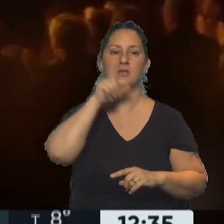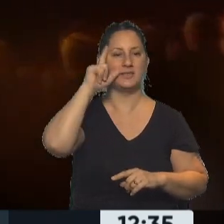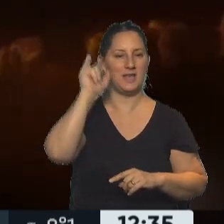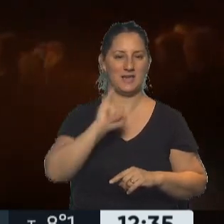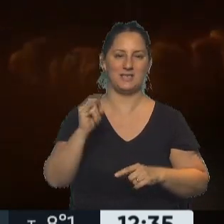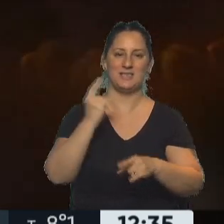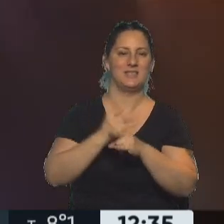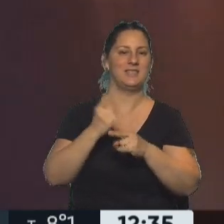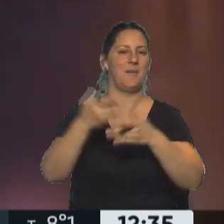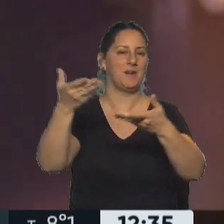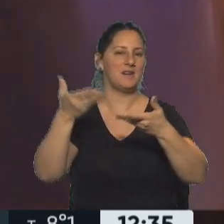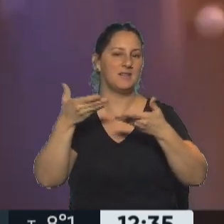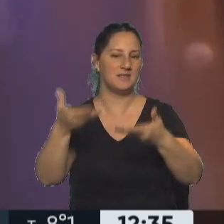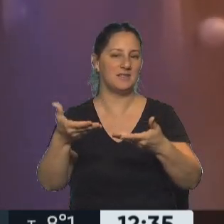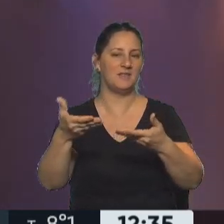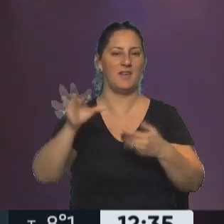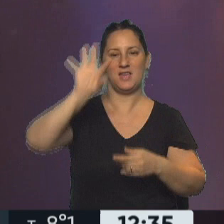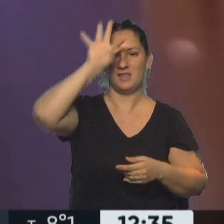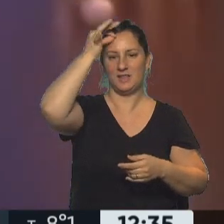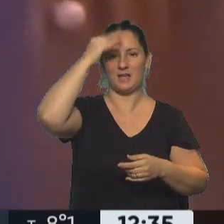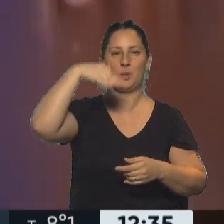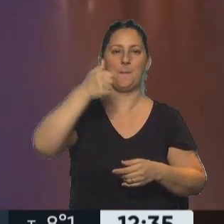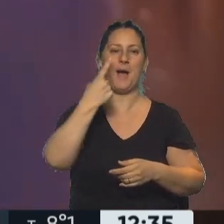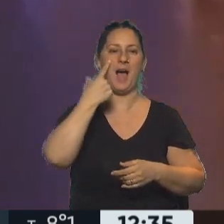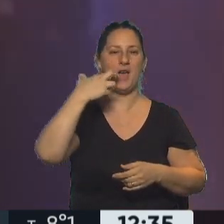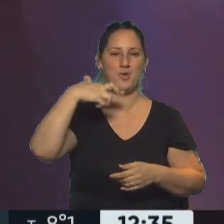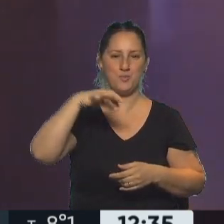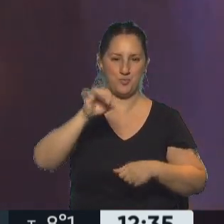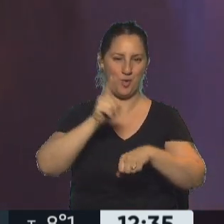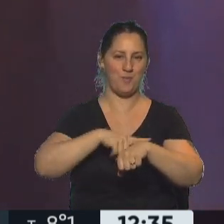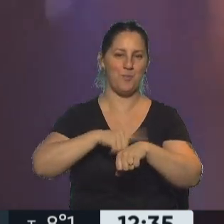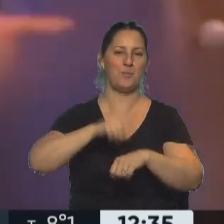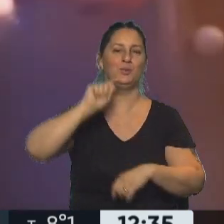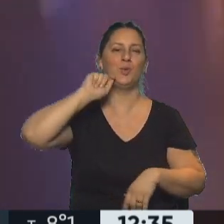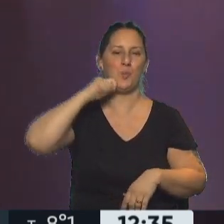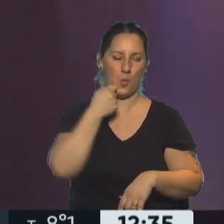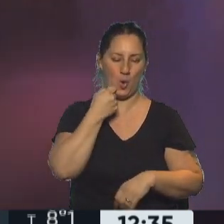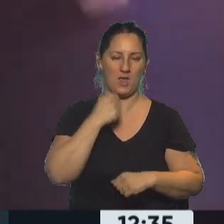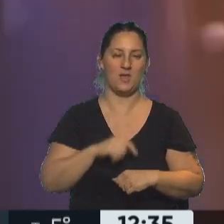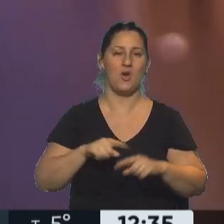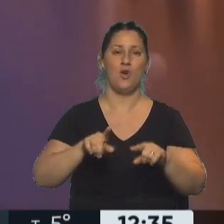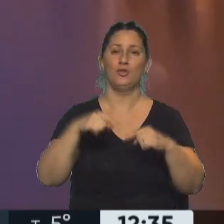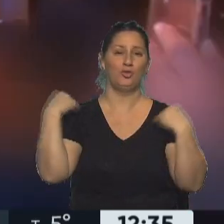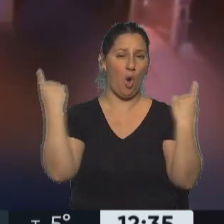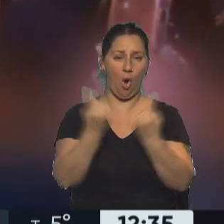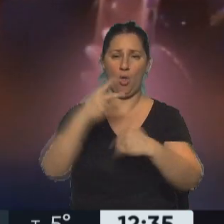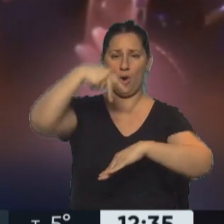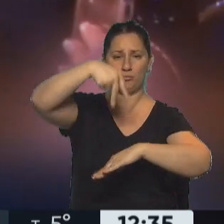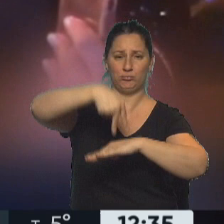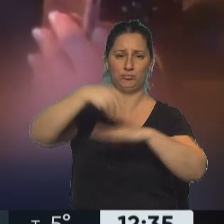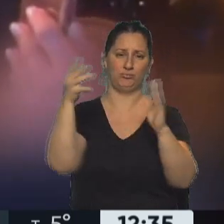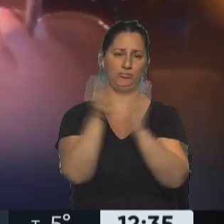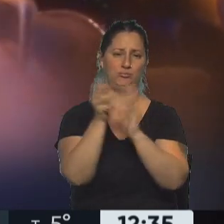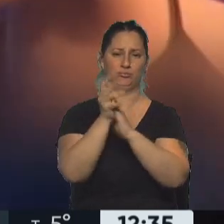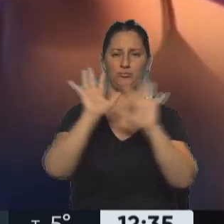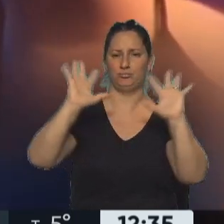siempre con tanto cariño en el Teatro Maipo, que por supuesto, bueno, ahí lo vemos, y fue un momento muy, pero muy emotivo. Toda la sala de pie para abrazarlo a él,